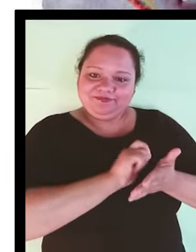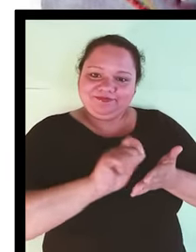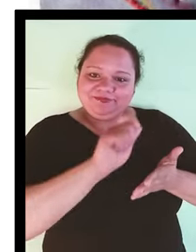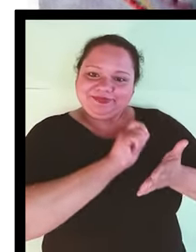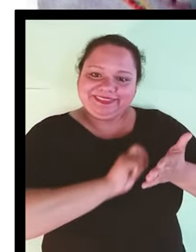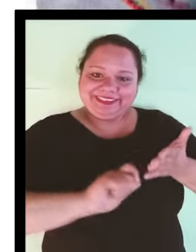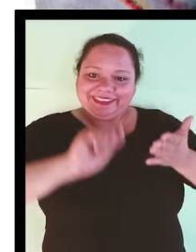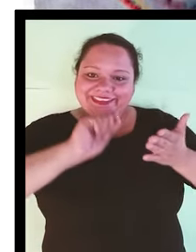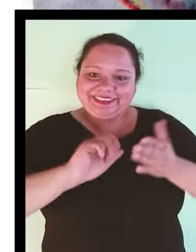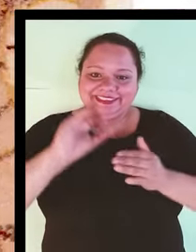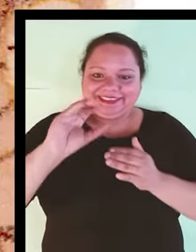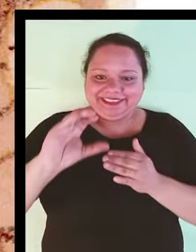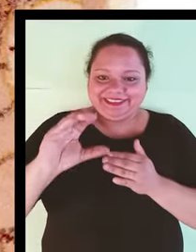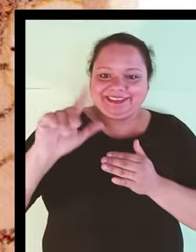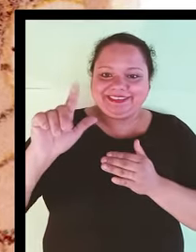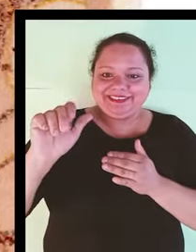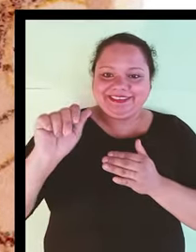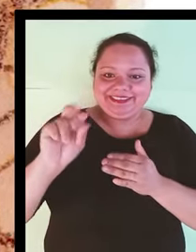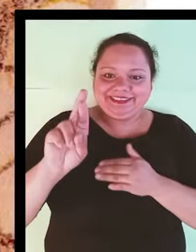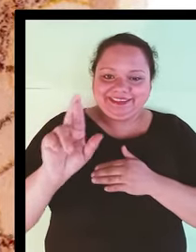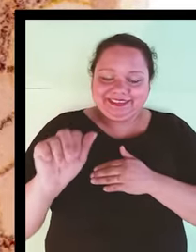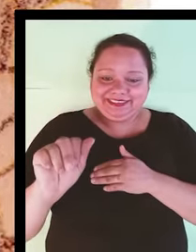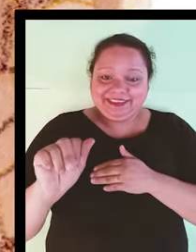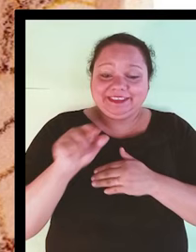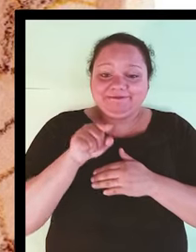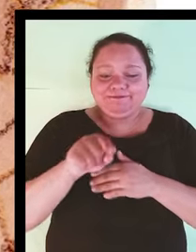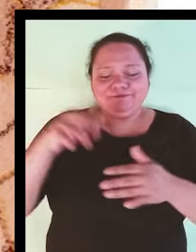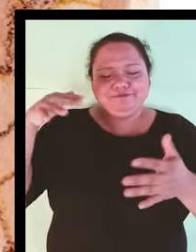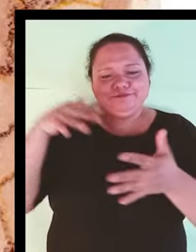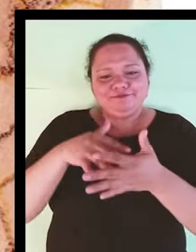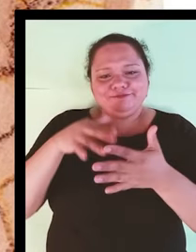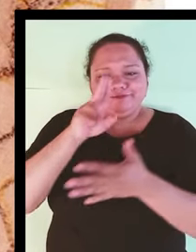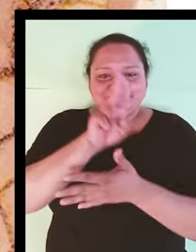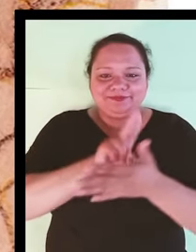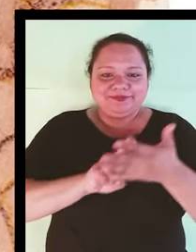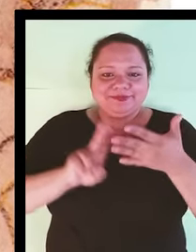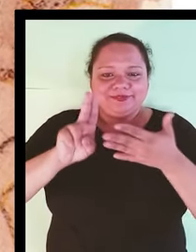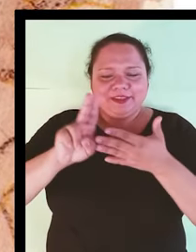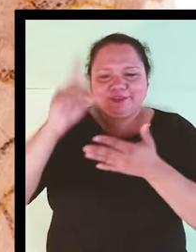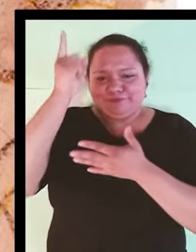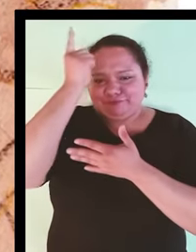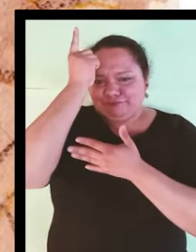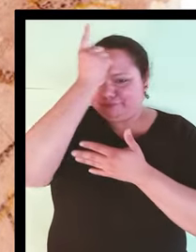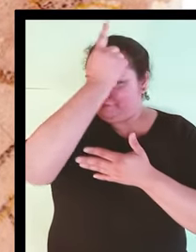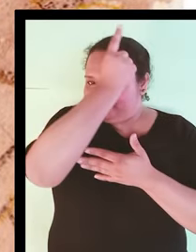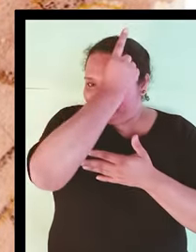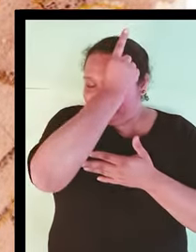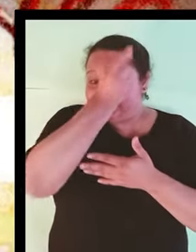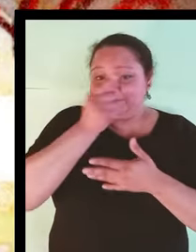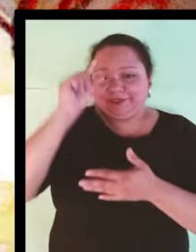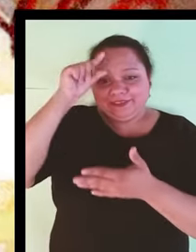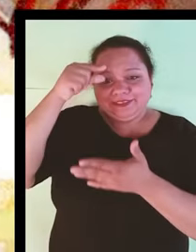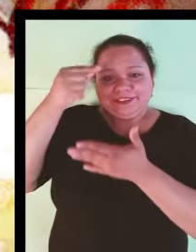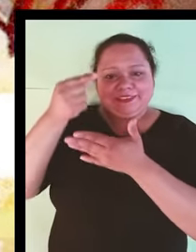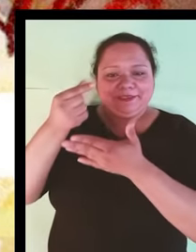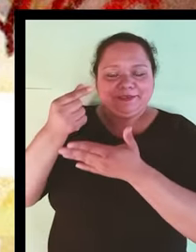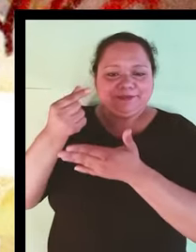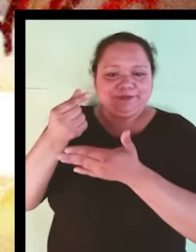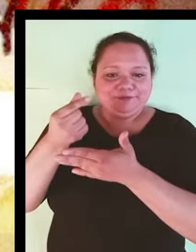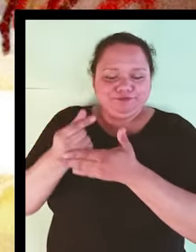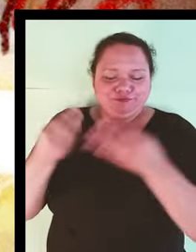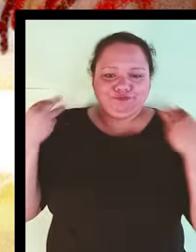Bellas Artes en la Universidad Complutense de Madrid y posteriormente se graduó en un máster en ilustración para